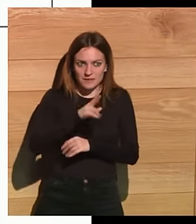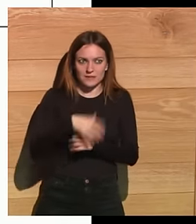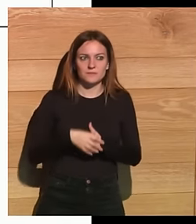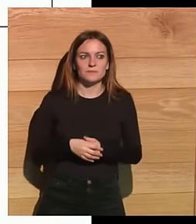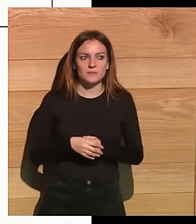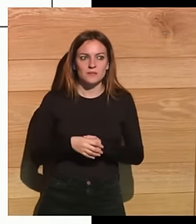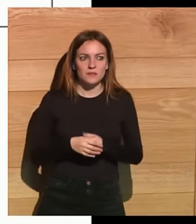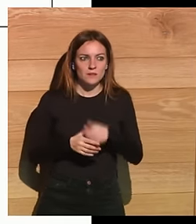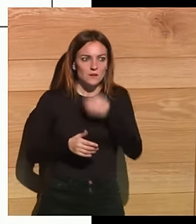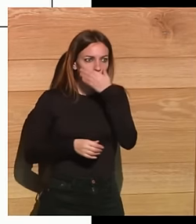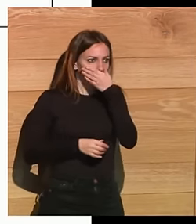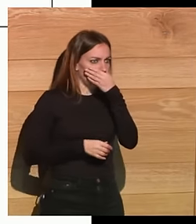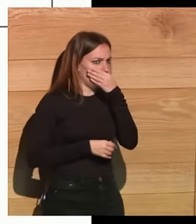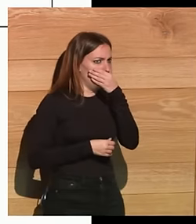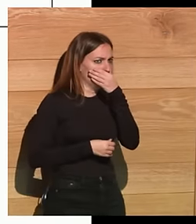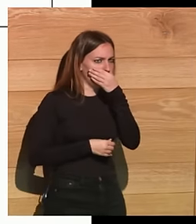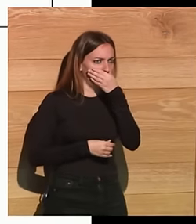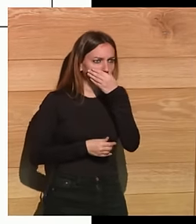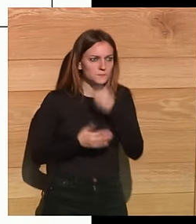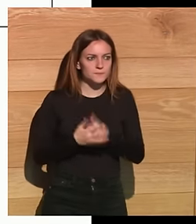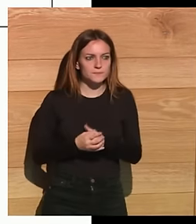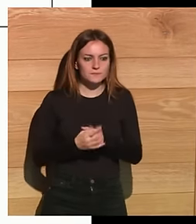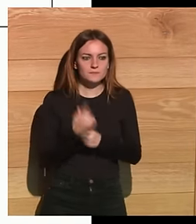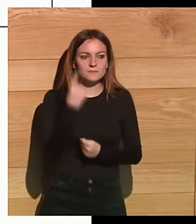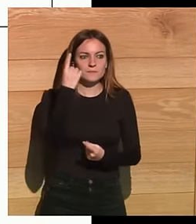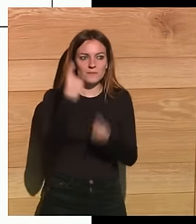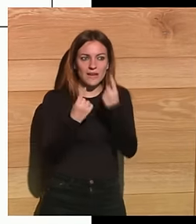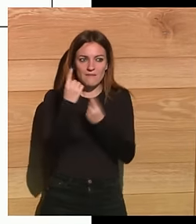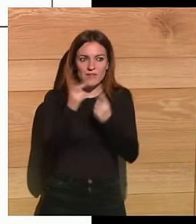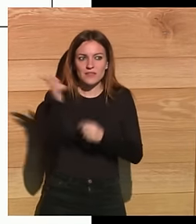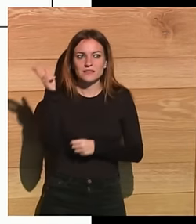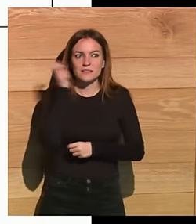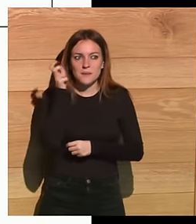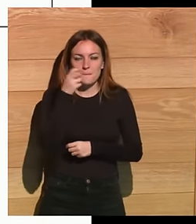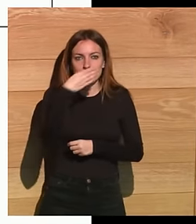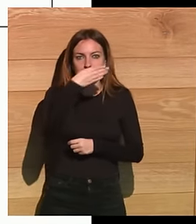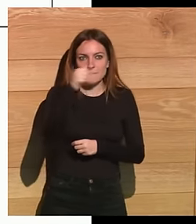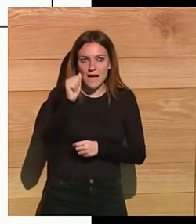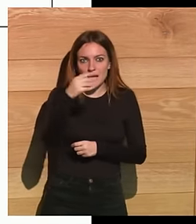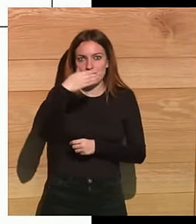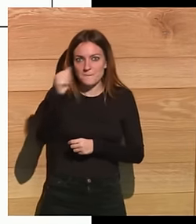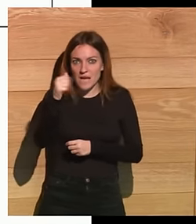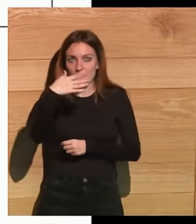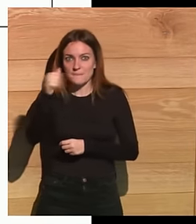5 veces. Y a veces oye ba, ba, ba, ga.